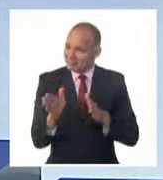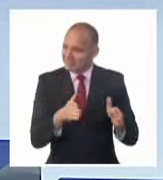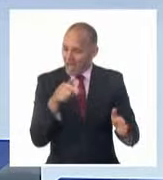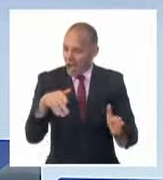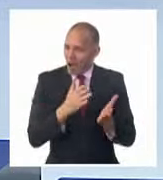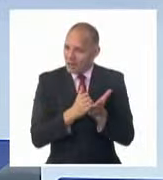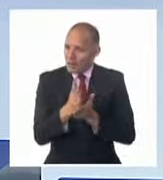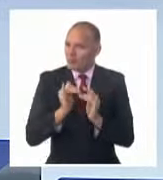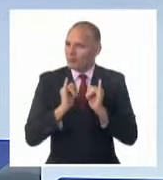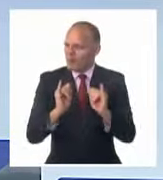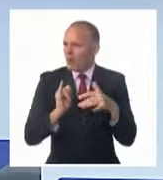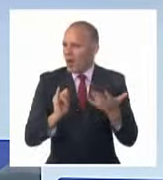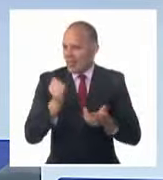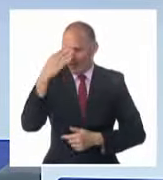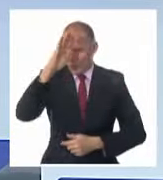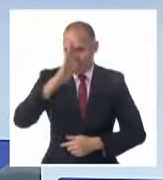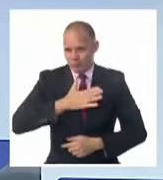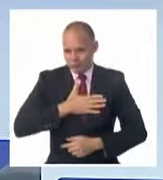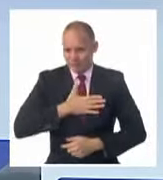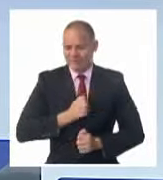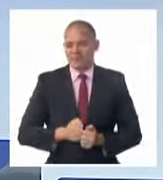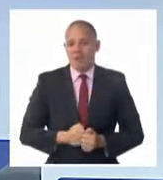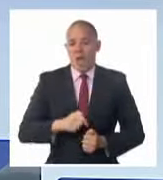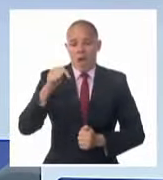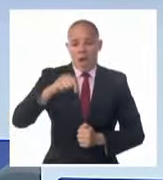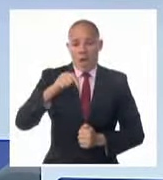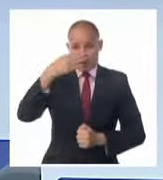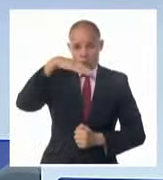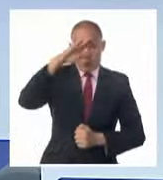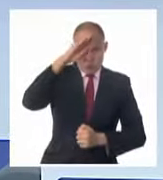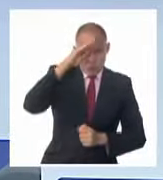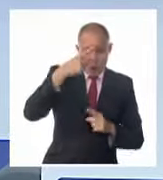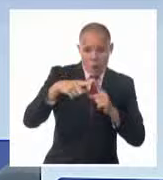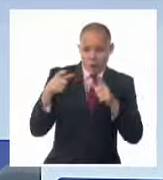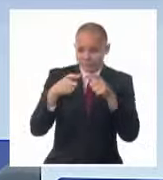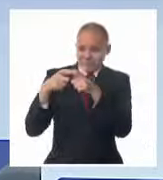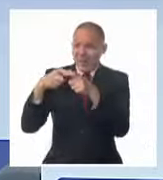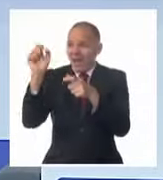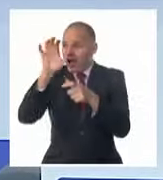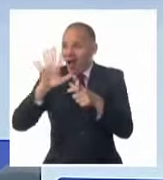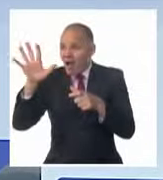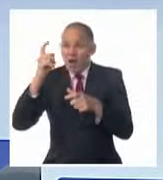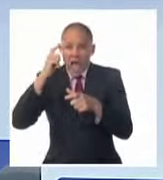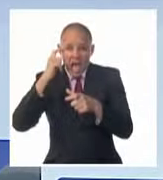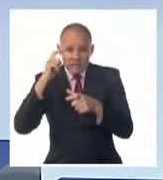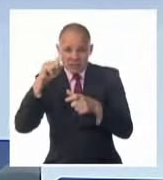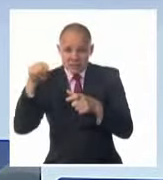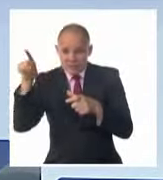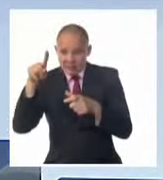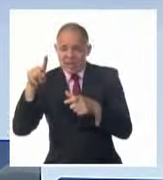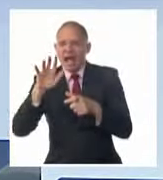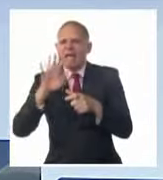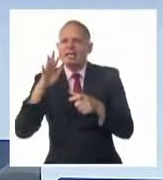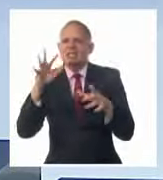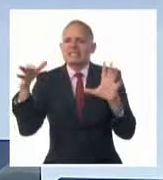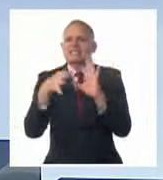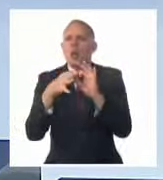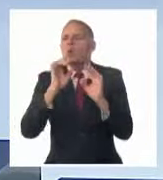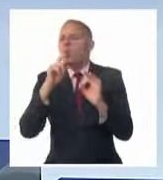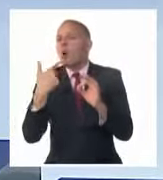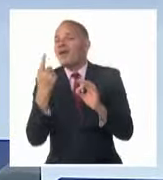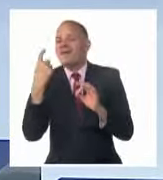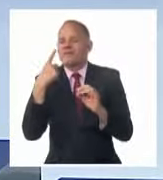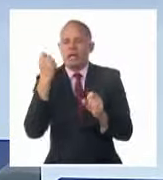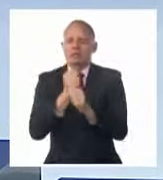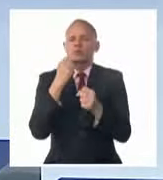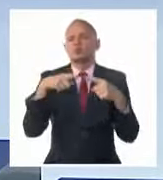Cuba y la Comisión Económica Euroasiática coincidieron en la necesidad de fortalecer las relaciones en sectores como el turismo, la biotecnología,